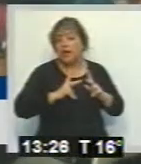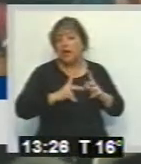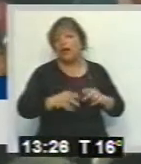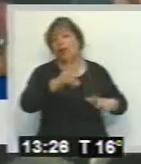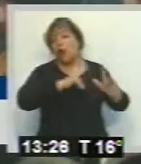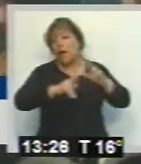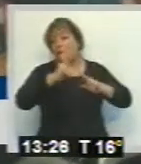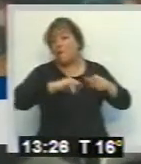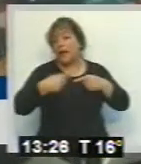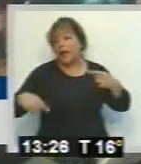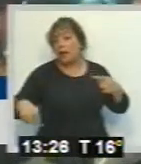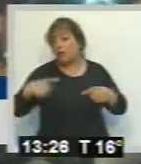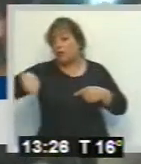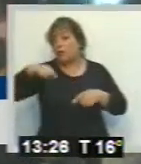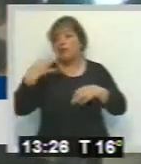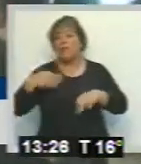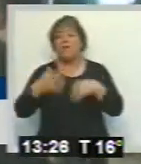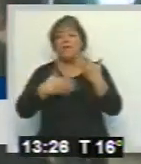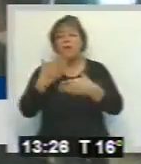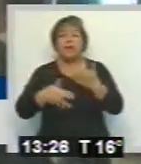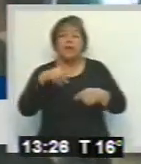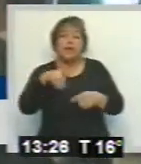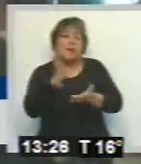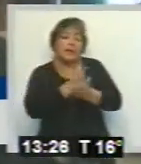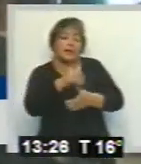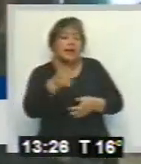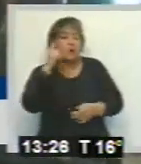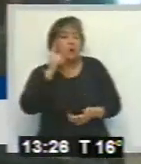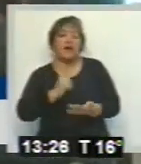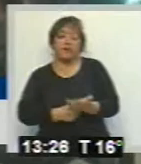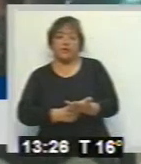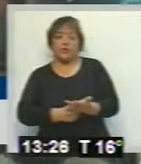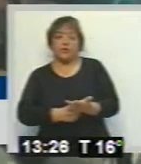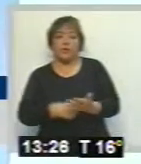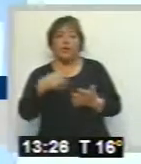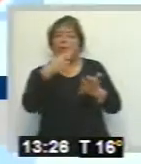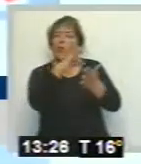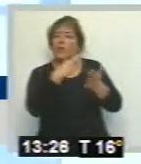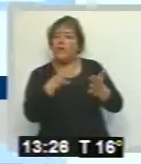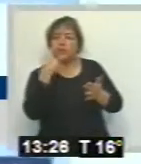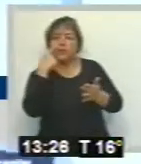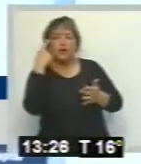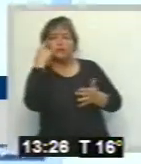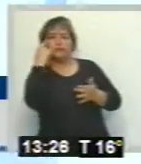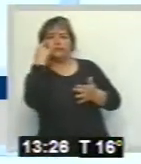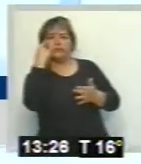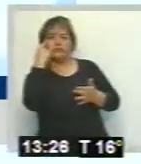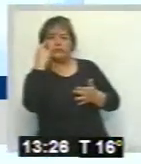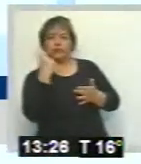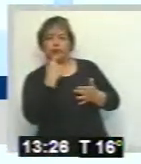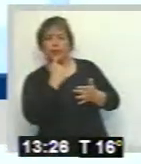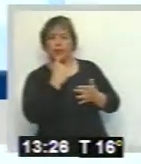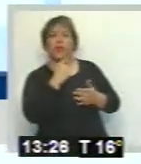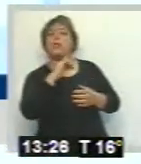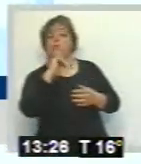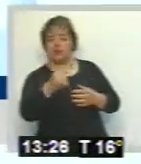tenemos que hacer, y a partir de ahí tomaremos una decisión al respecto, ¿no? ¿Hay algún dato que le llamó la atención? Sí, me llamó